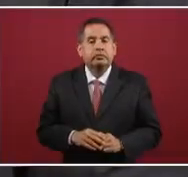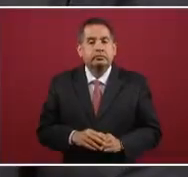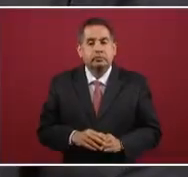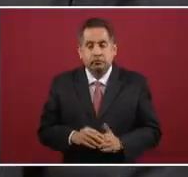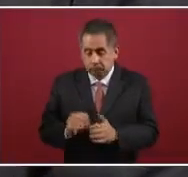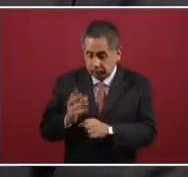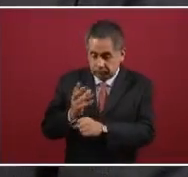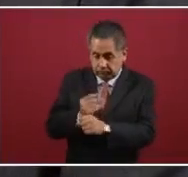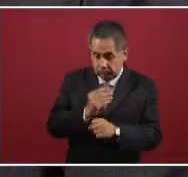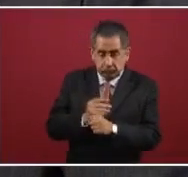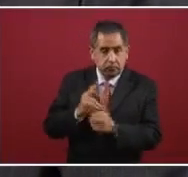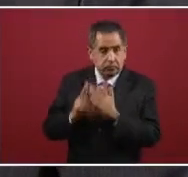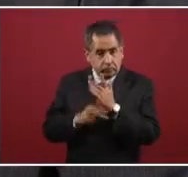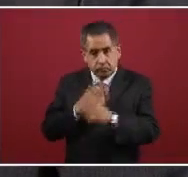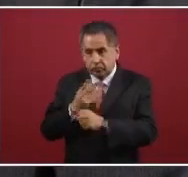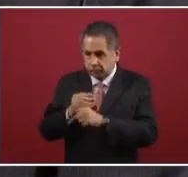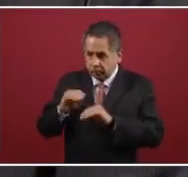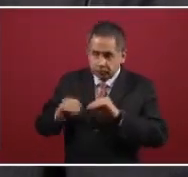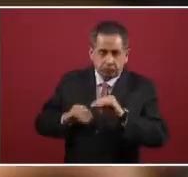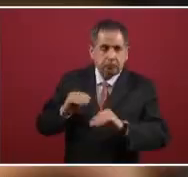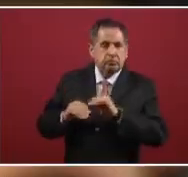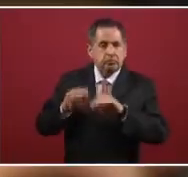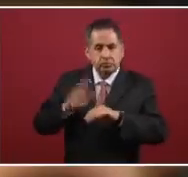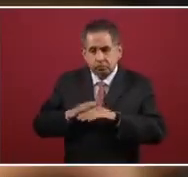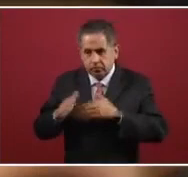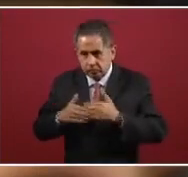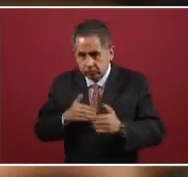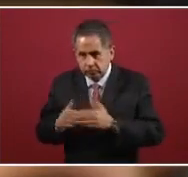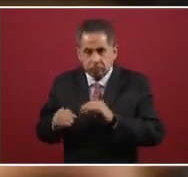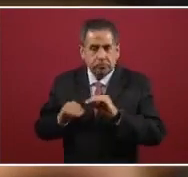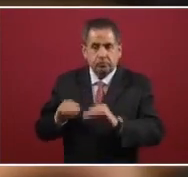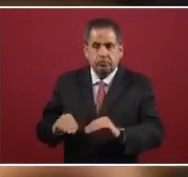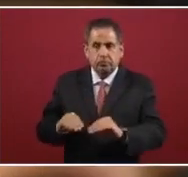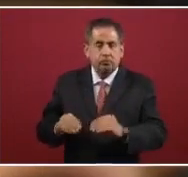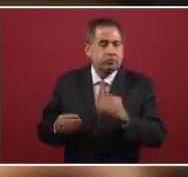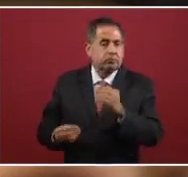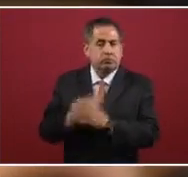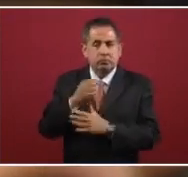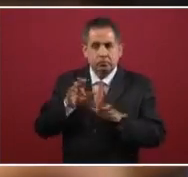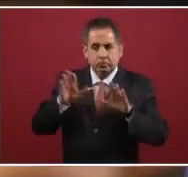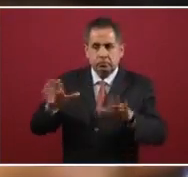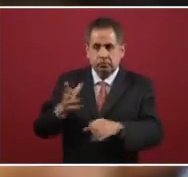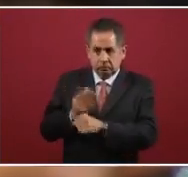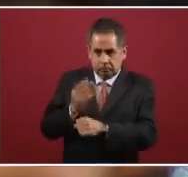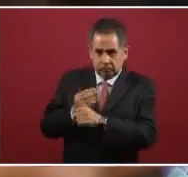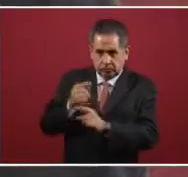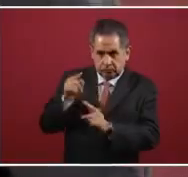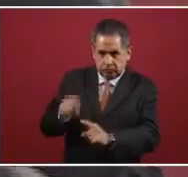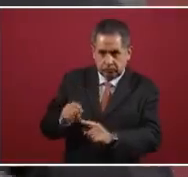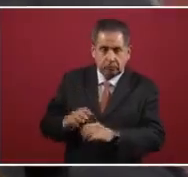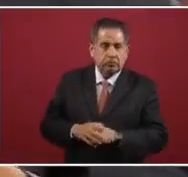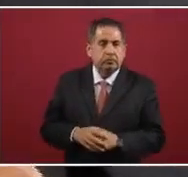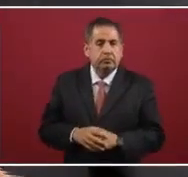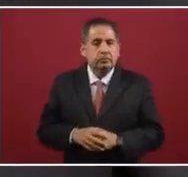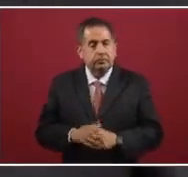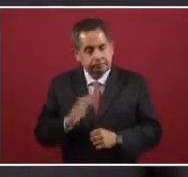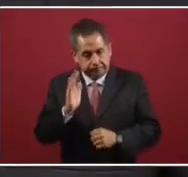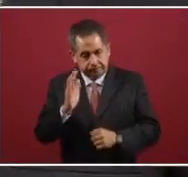Se está rehabilitando, se está modernizando el actual aeropuerto. Ya estamos